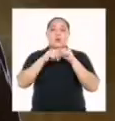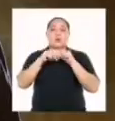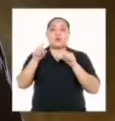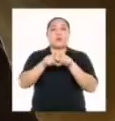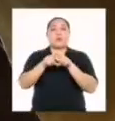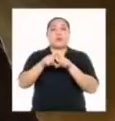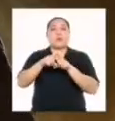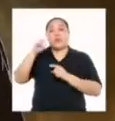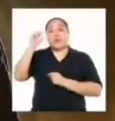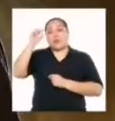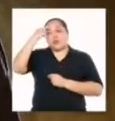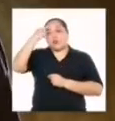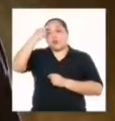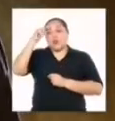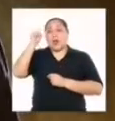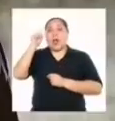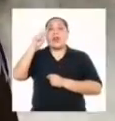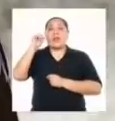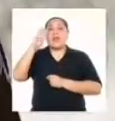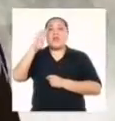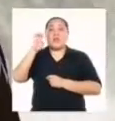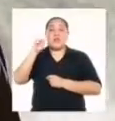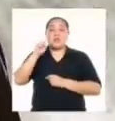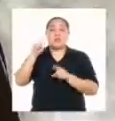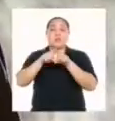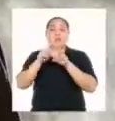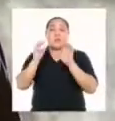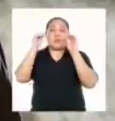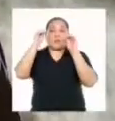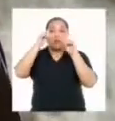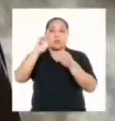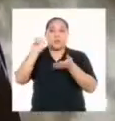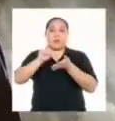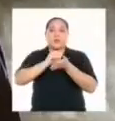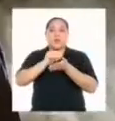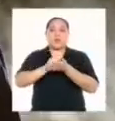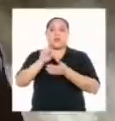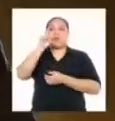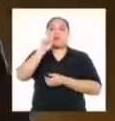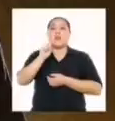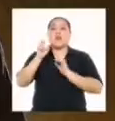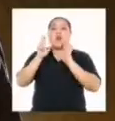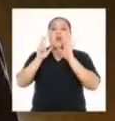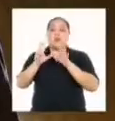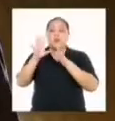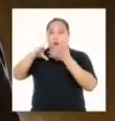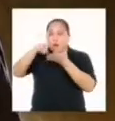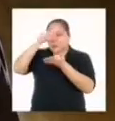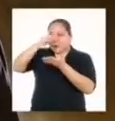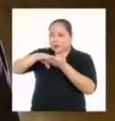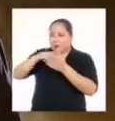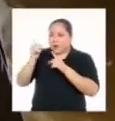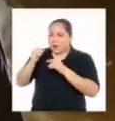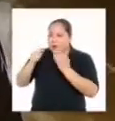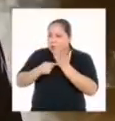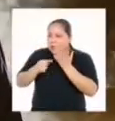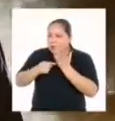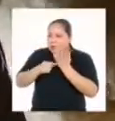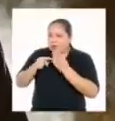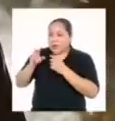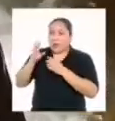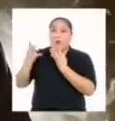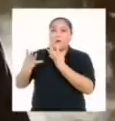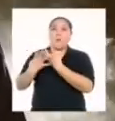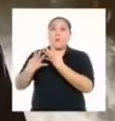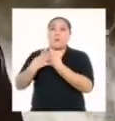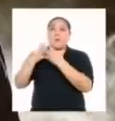árabes también aportaron a este arte. En el siglo VIII aprendieron la técnica de unos prisioneros chinos, pero